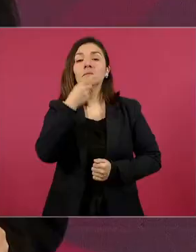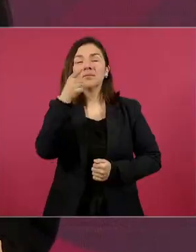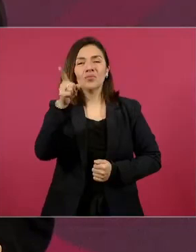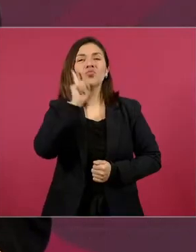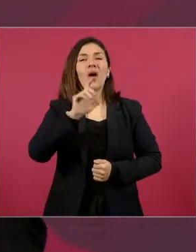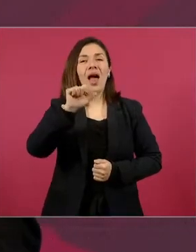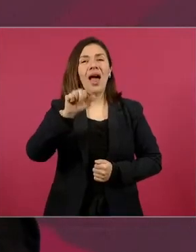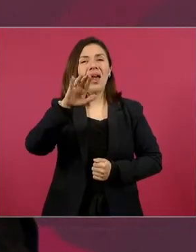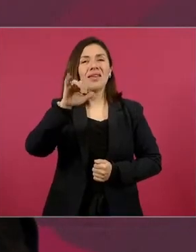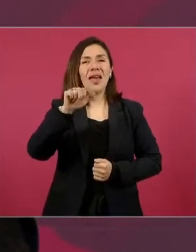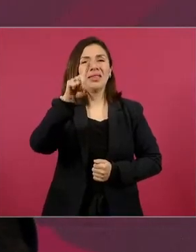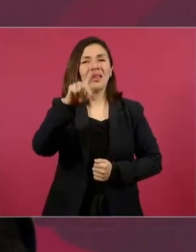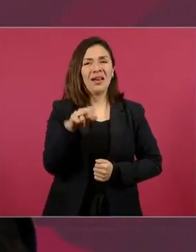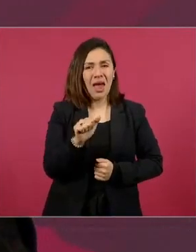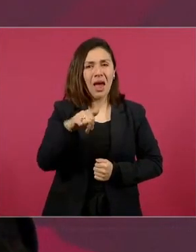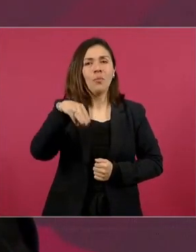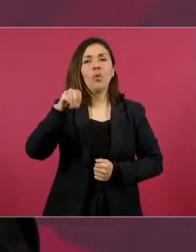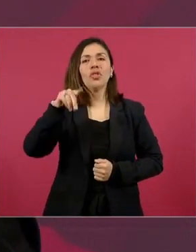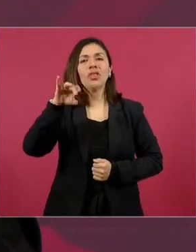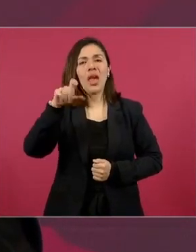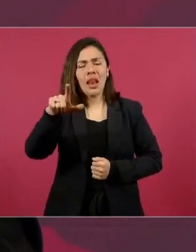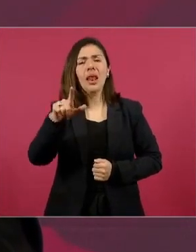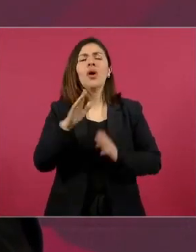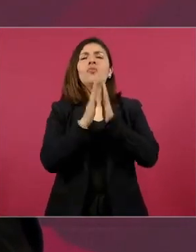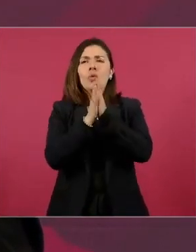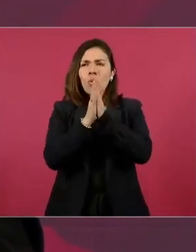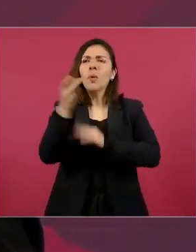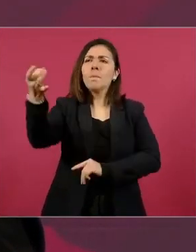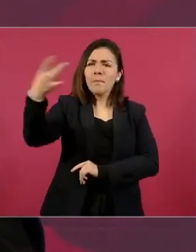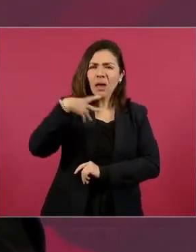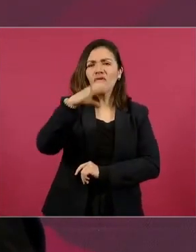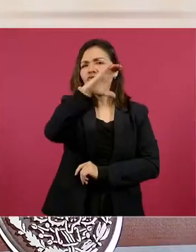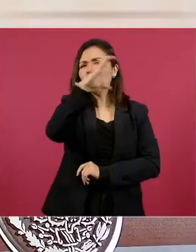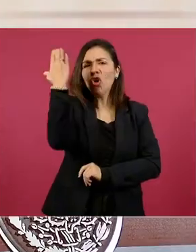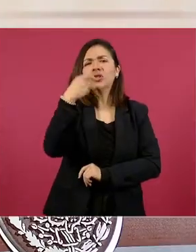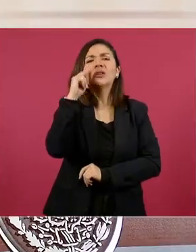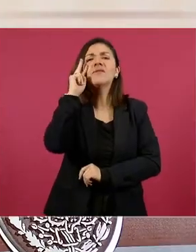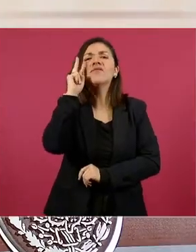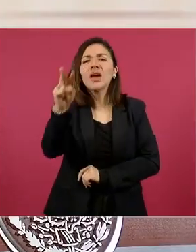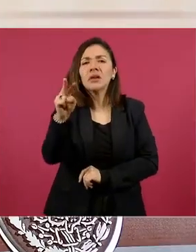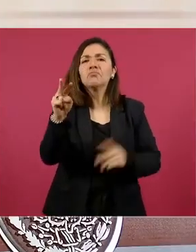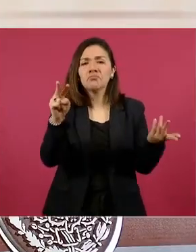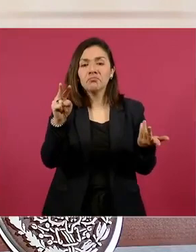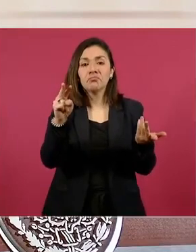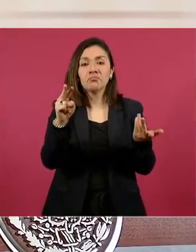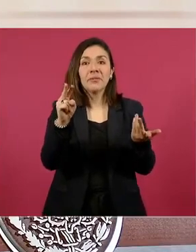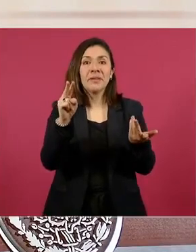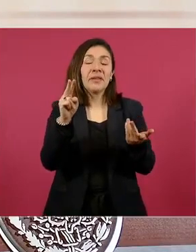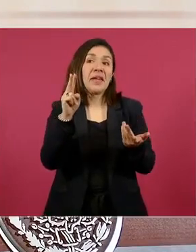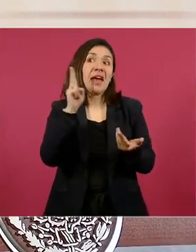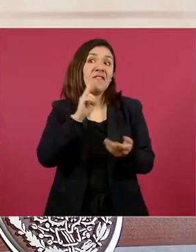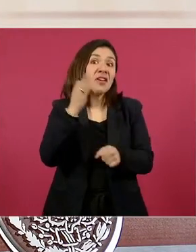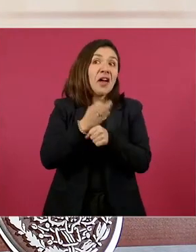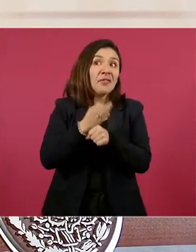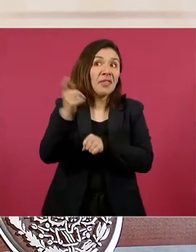Mariana Montiel, que nos envíe algunas fotos, a ver si nos está escuchando,